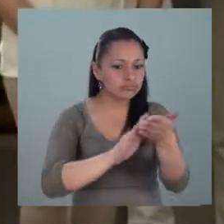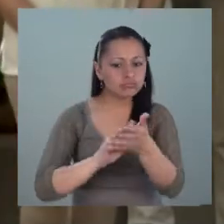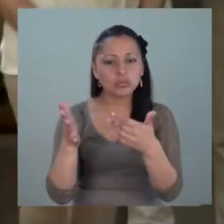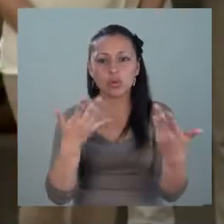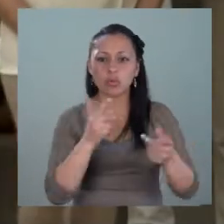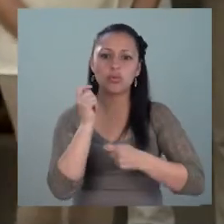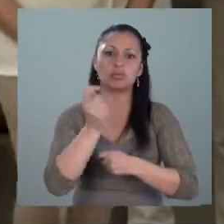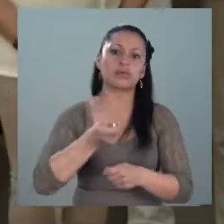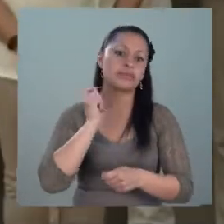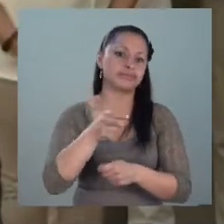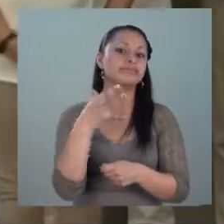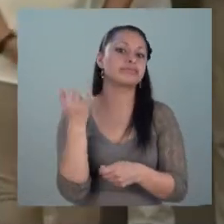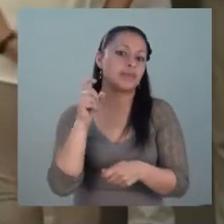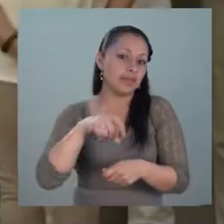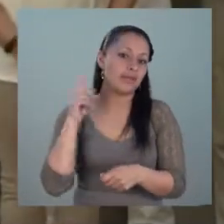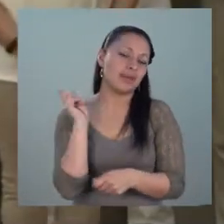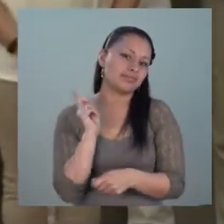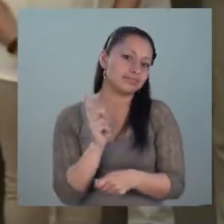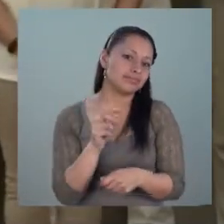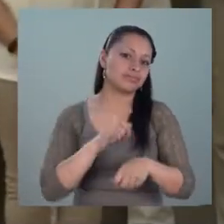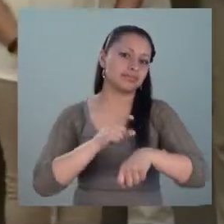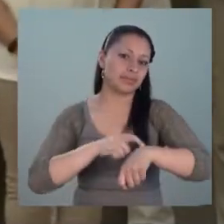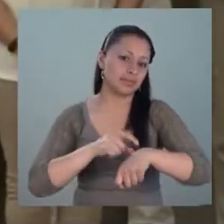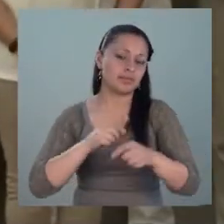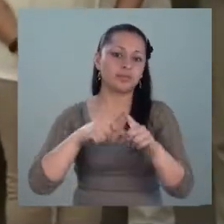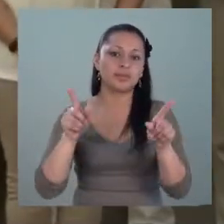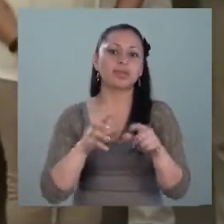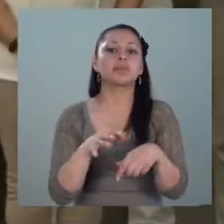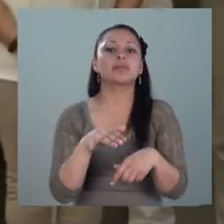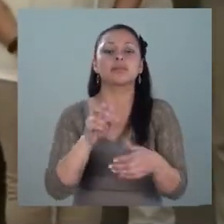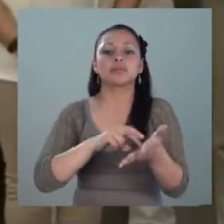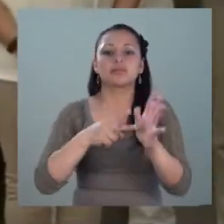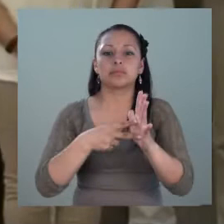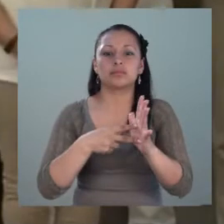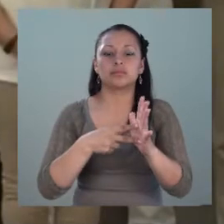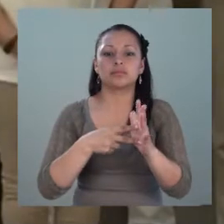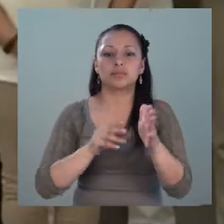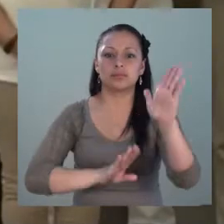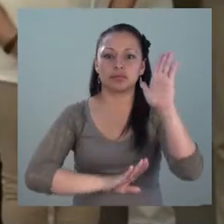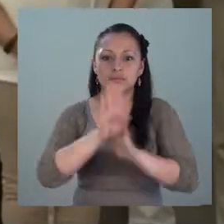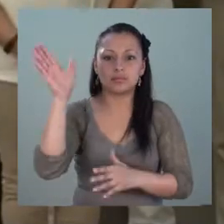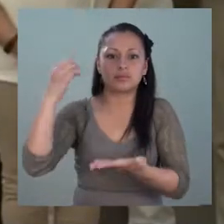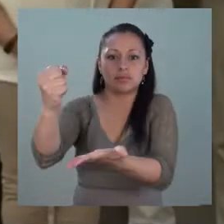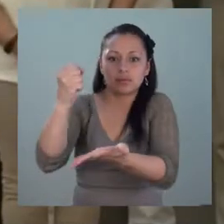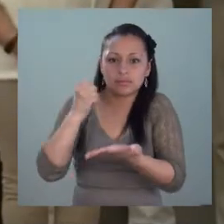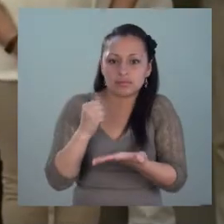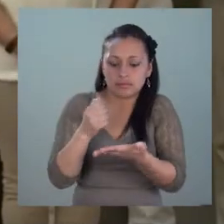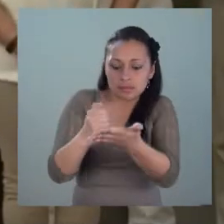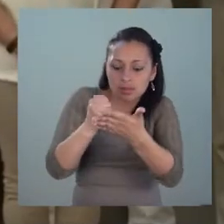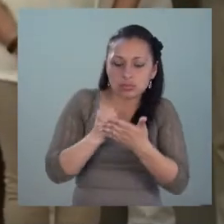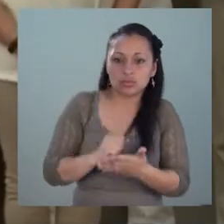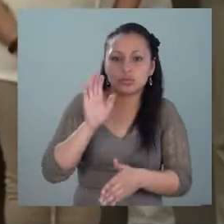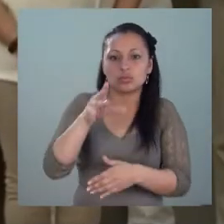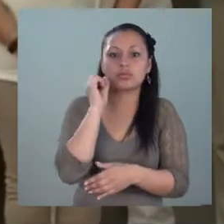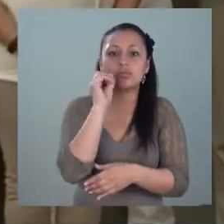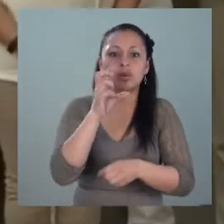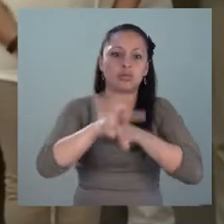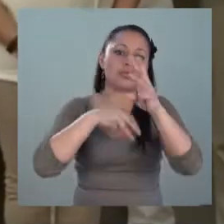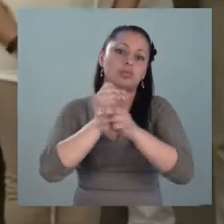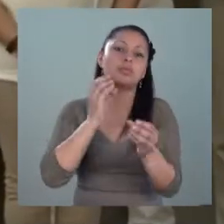el crédito, eso toma su tiempo, pero eso también nos va a significar una ayuda del Banco Mundial